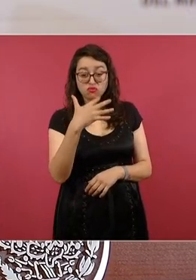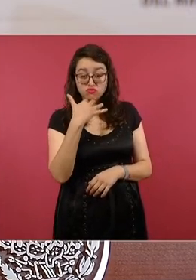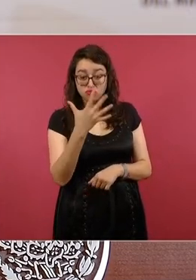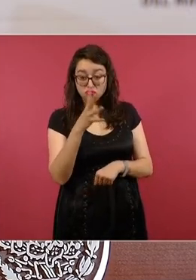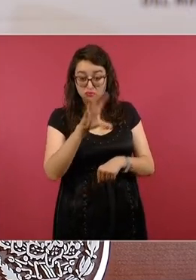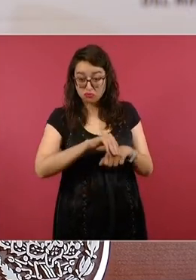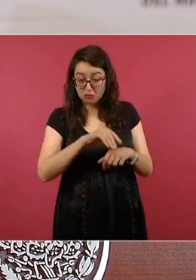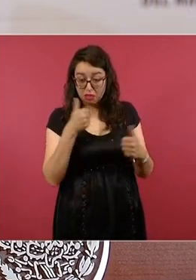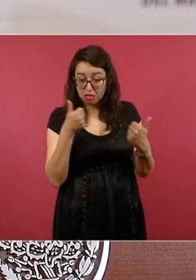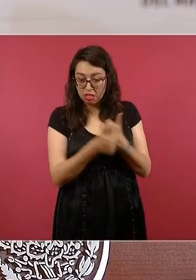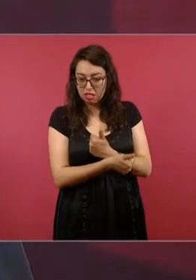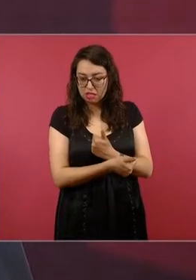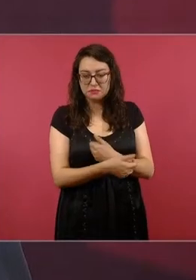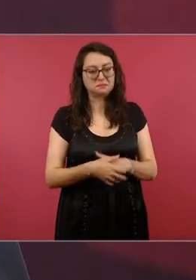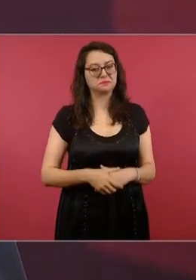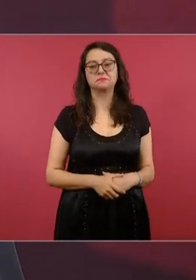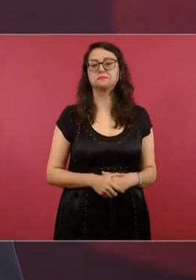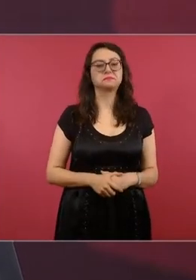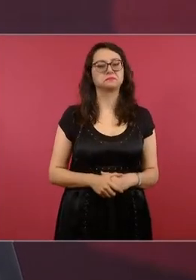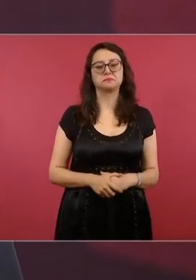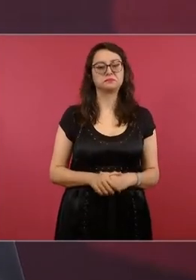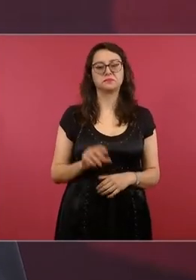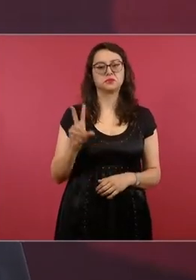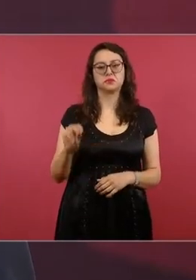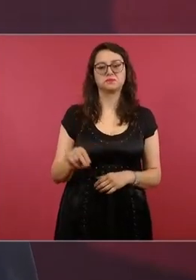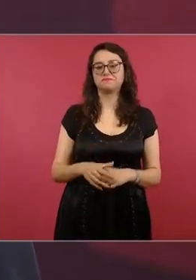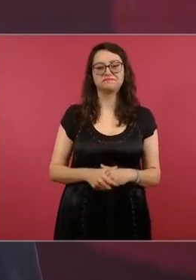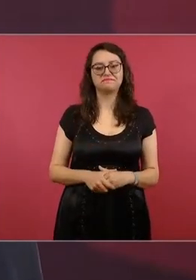ni la excepción, o sea,